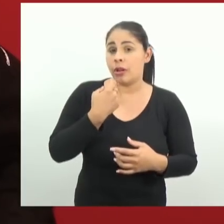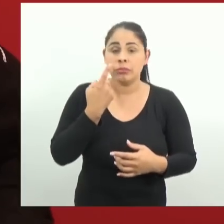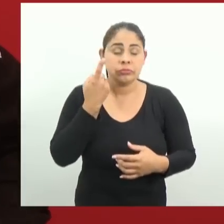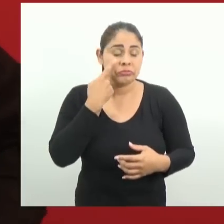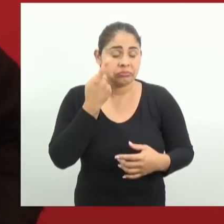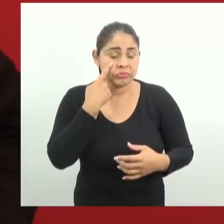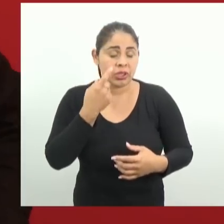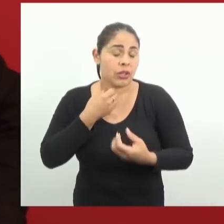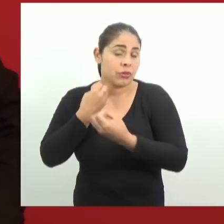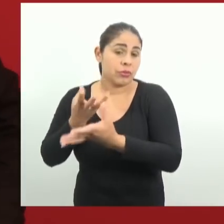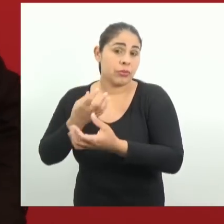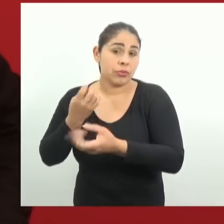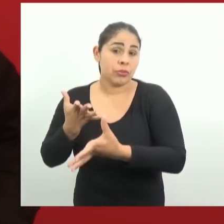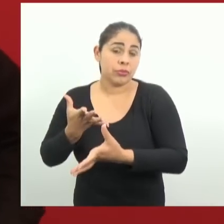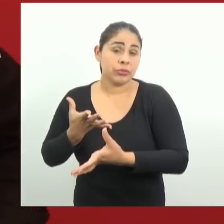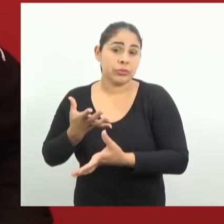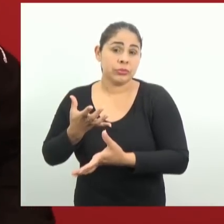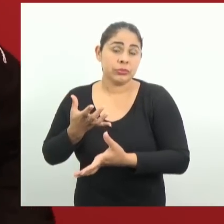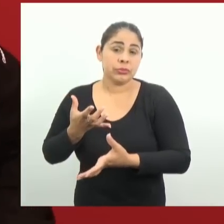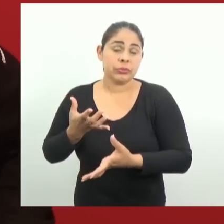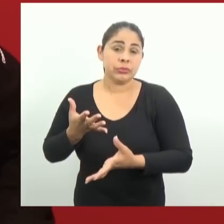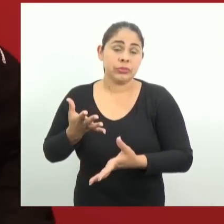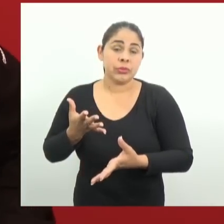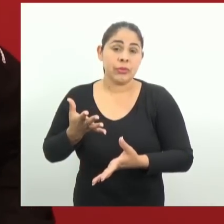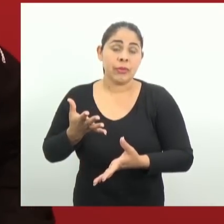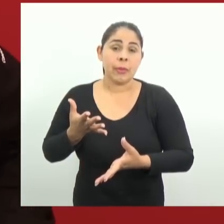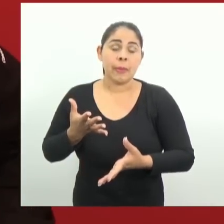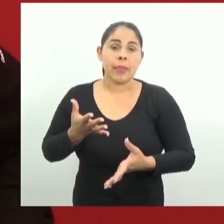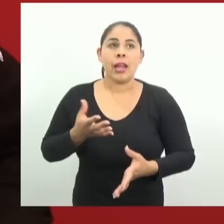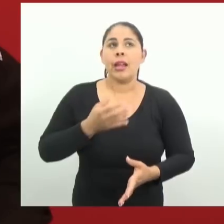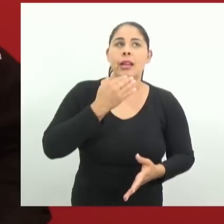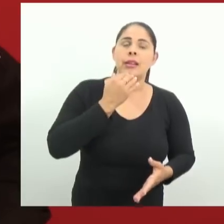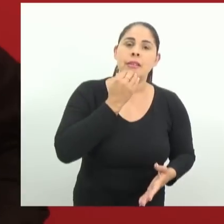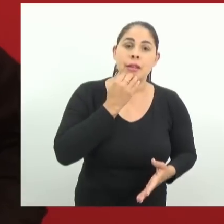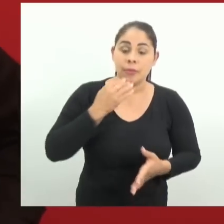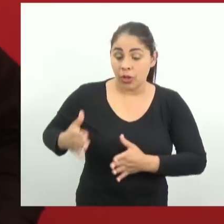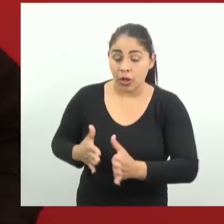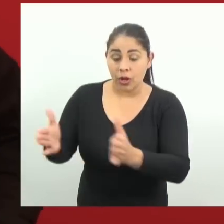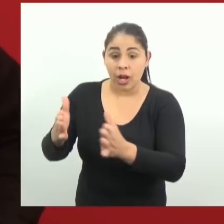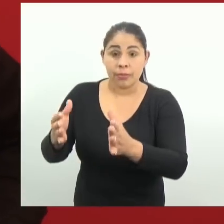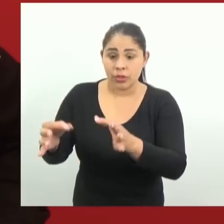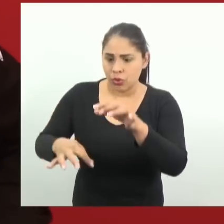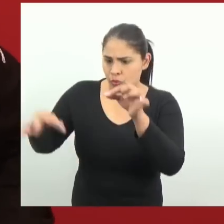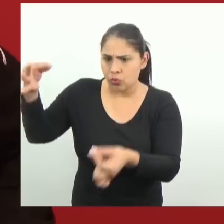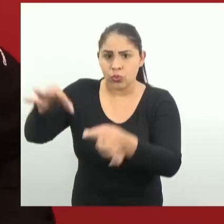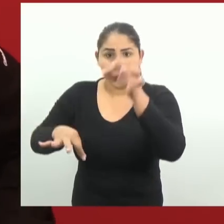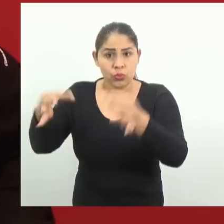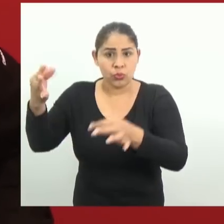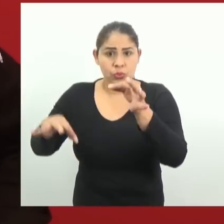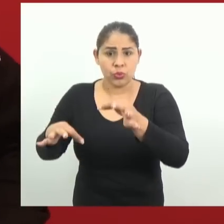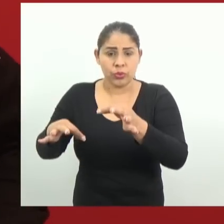Y la palabra no trae fruto, porque los afanes de este siglo la ahogan. El engaño de las